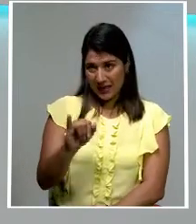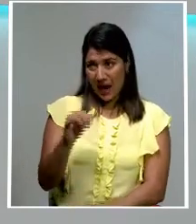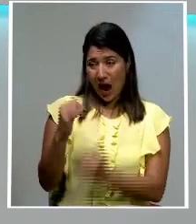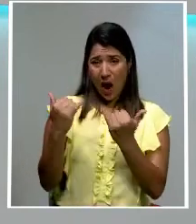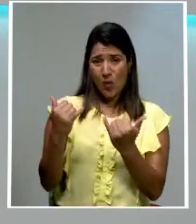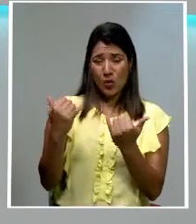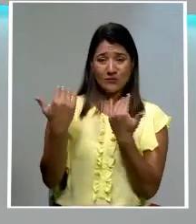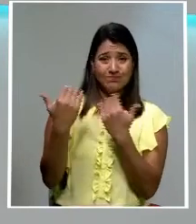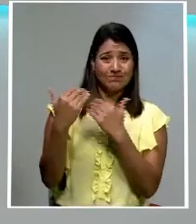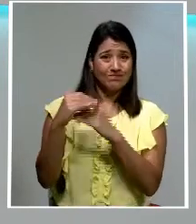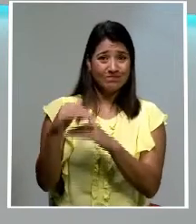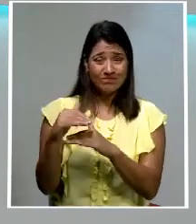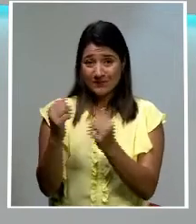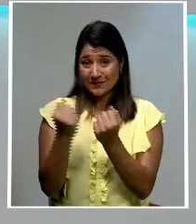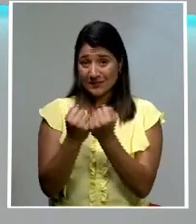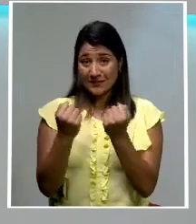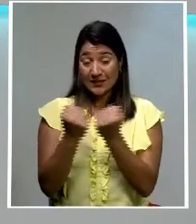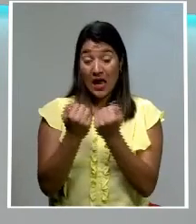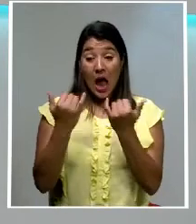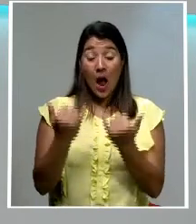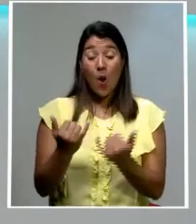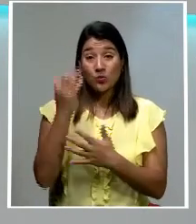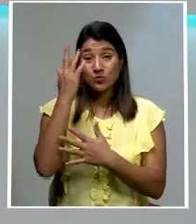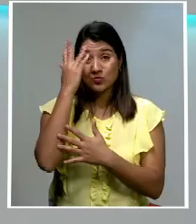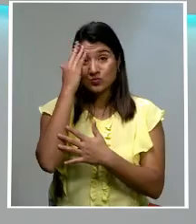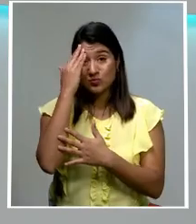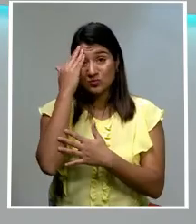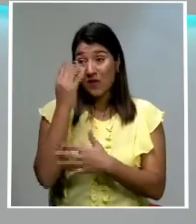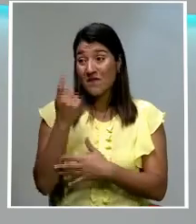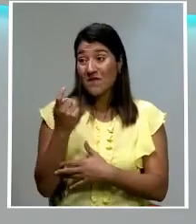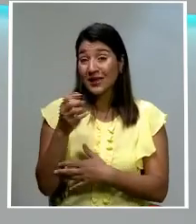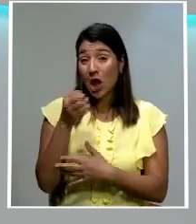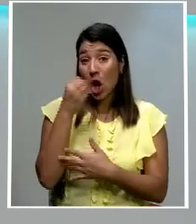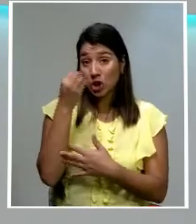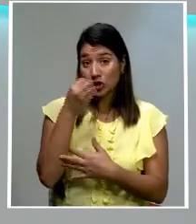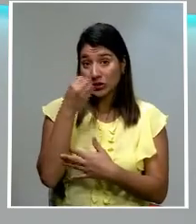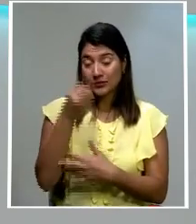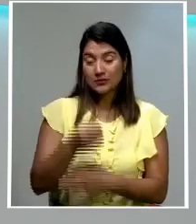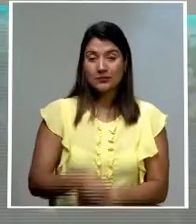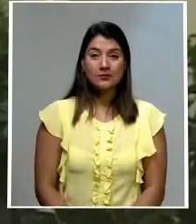con la preocupante escasez de oxígeno medicinal.